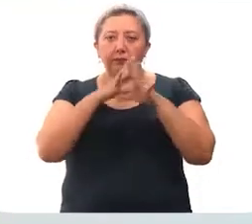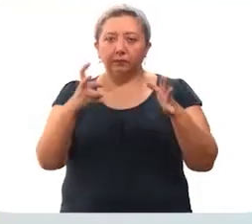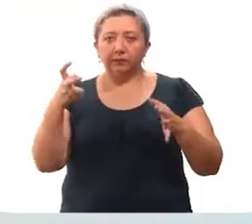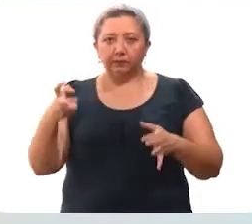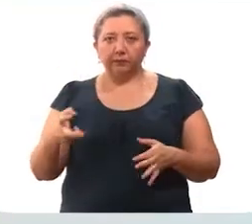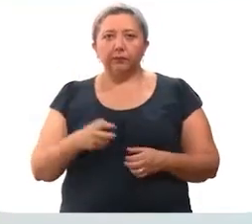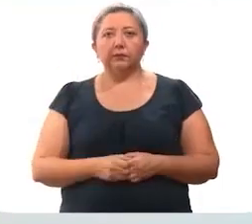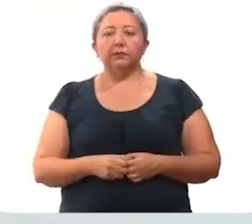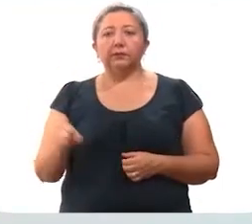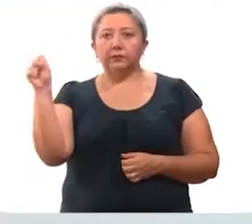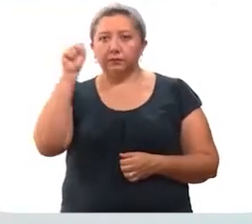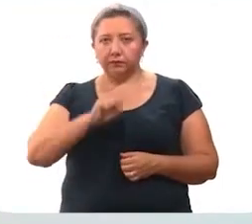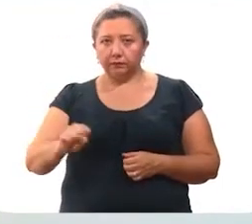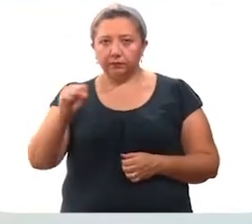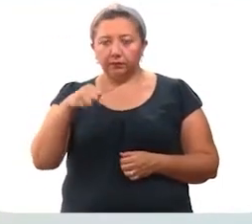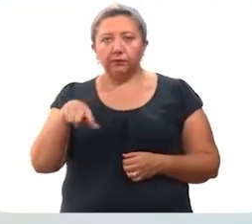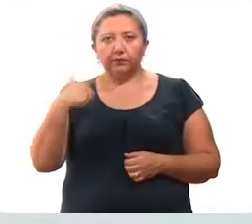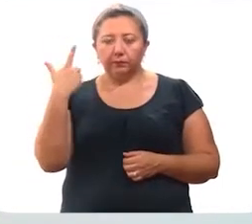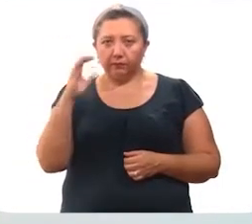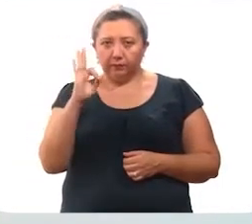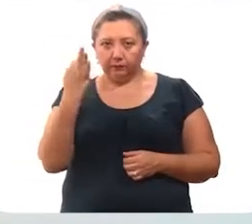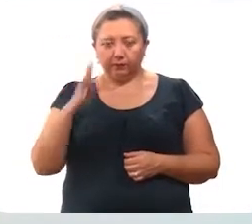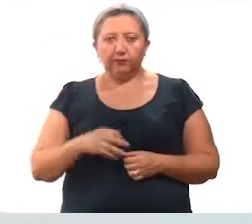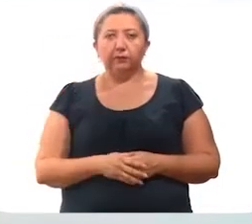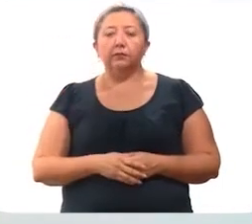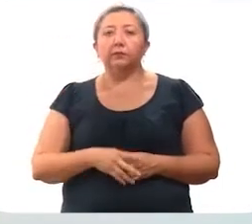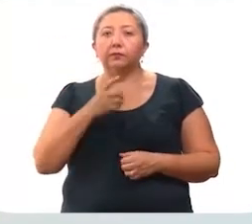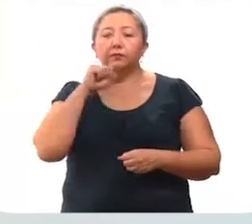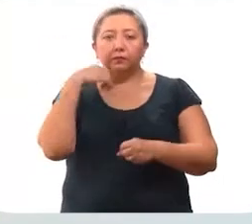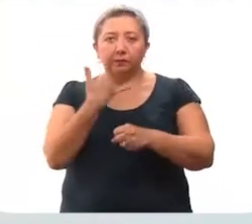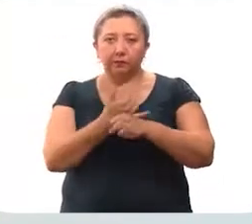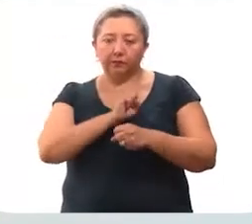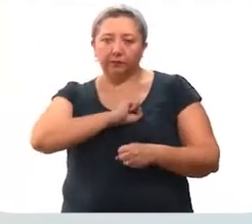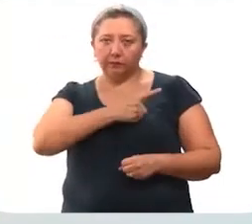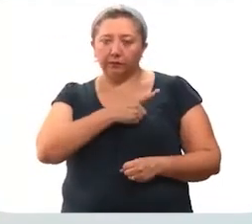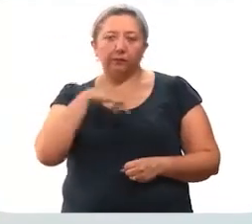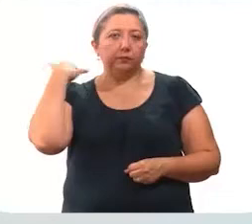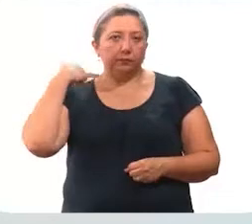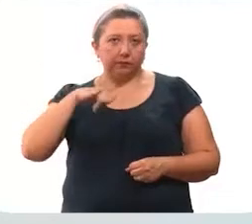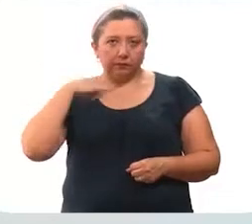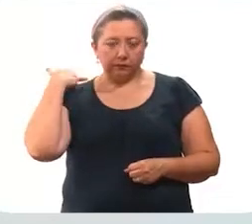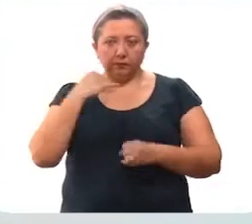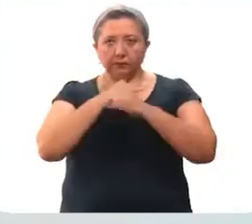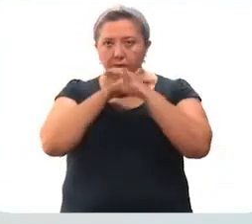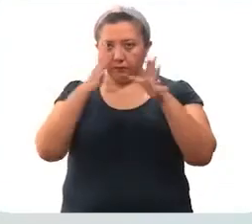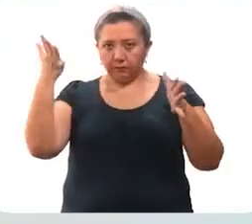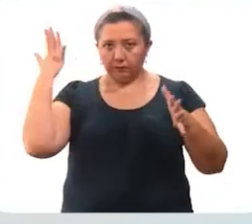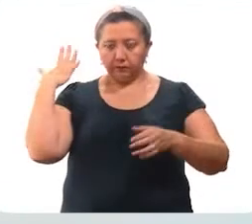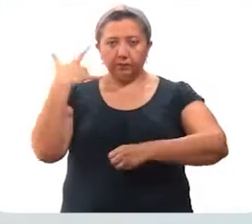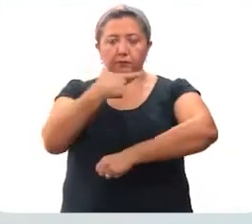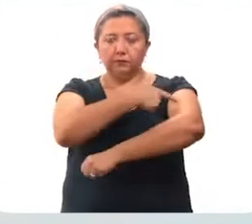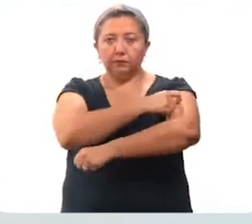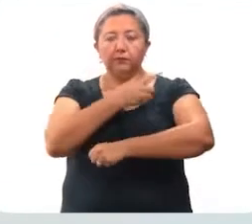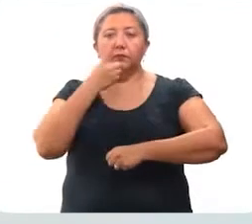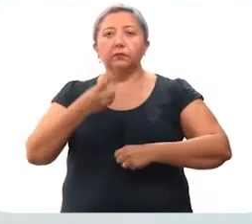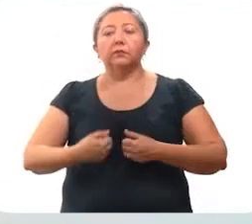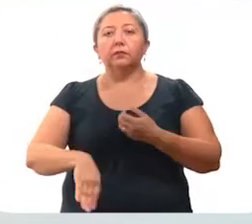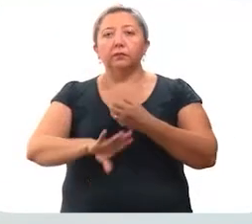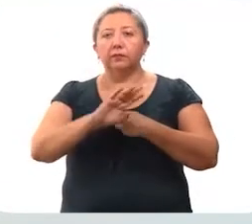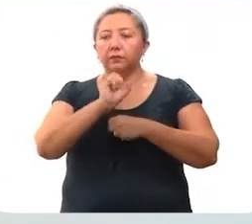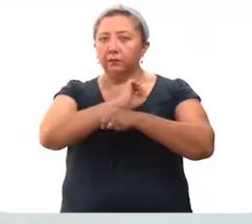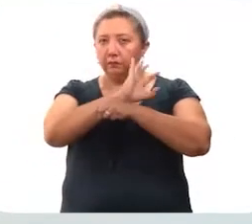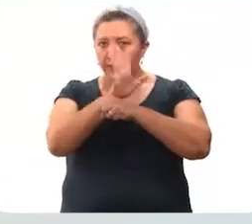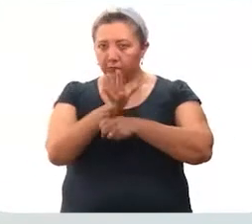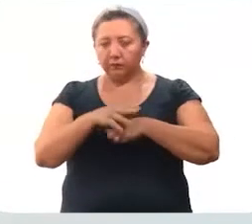parte médico de este sábado 12 de febrero. La Secretaría de Salud de Yucatán informó que la vacunación de refuerzo contra